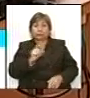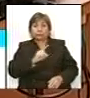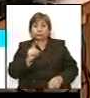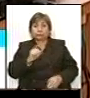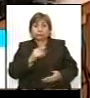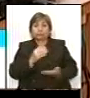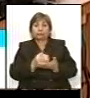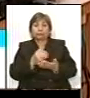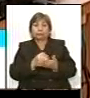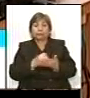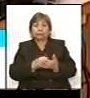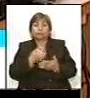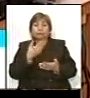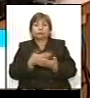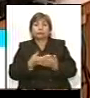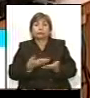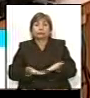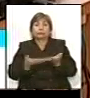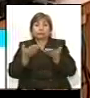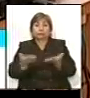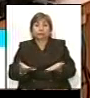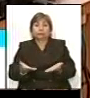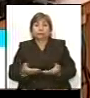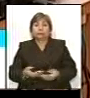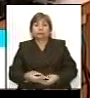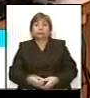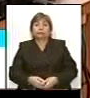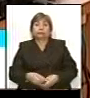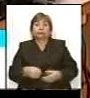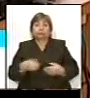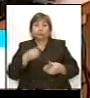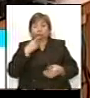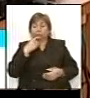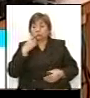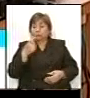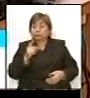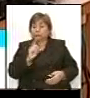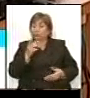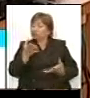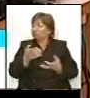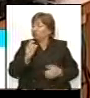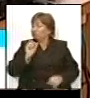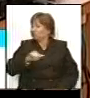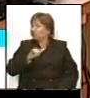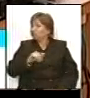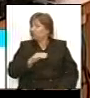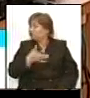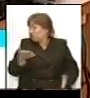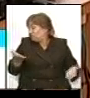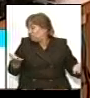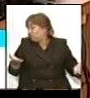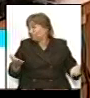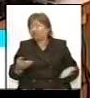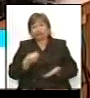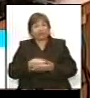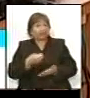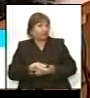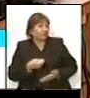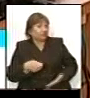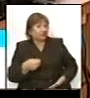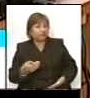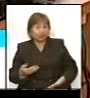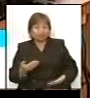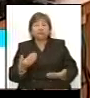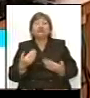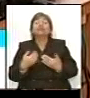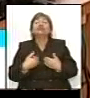contratista que lleve este mensaje, porque la persona va a decir, lo que tú quieres es quedarte con la plata que te están entregando para que me pagues, posiblemente. O sea, tiene que